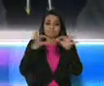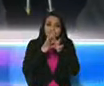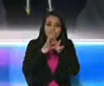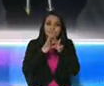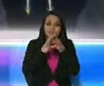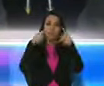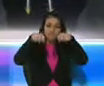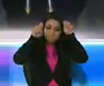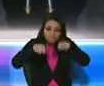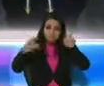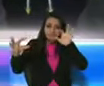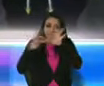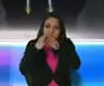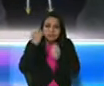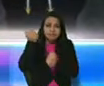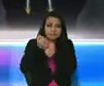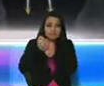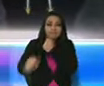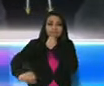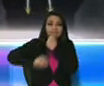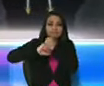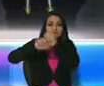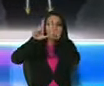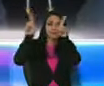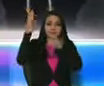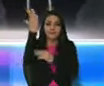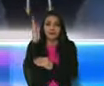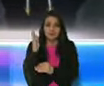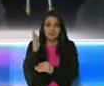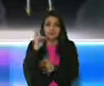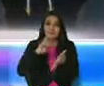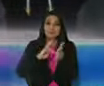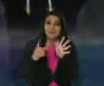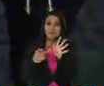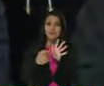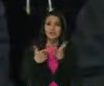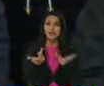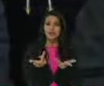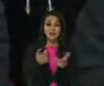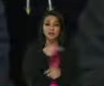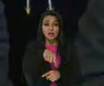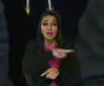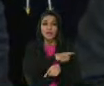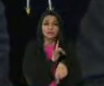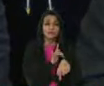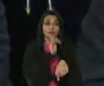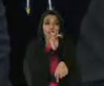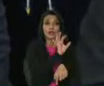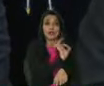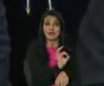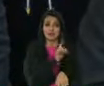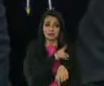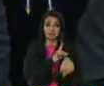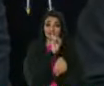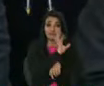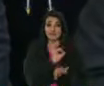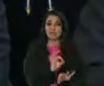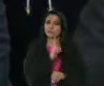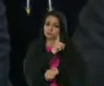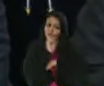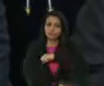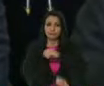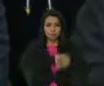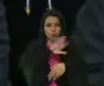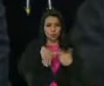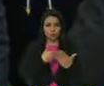cooperación suscrito con la empresa concede inmunidad a ninguna persona el fiscal general